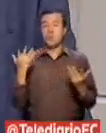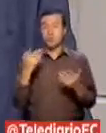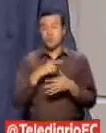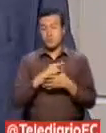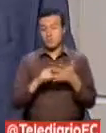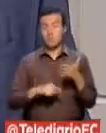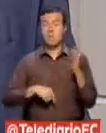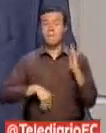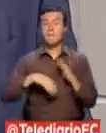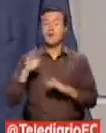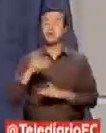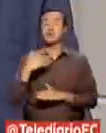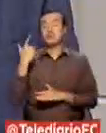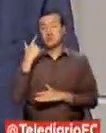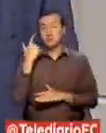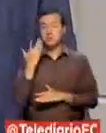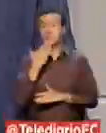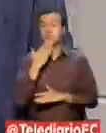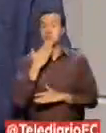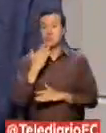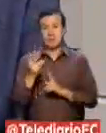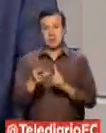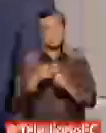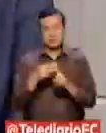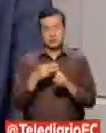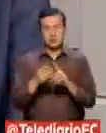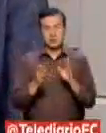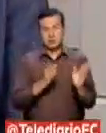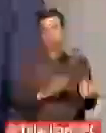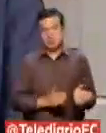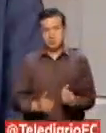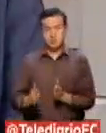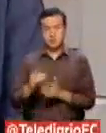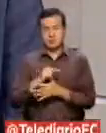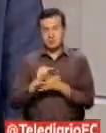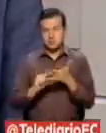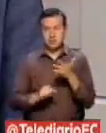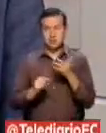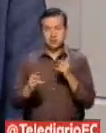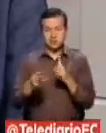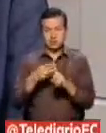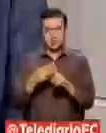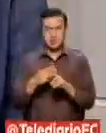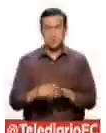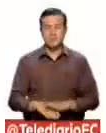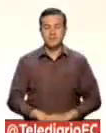facilidad, principalmente a través de las redes sociales o de los sitios web.